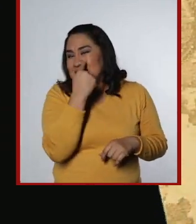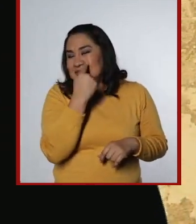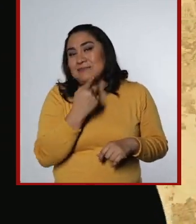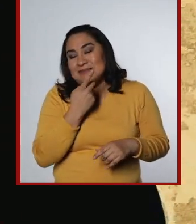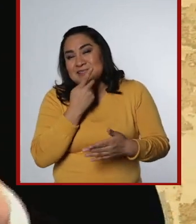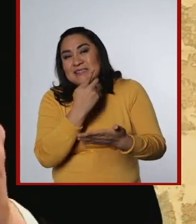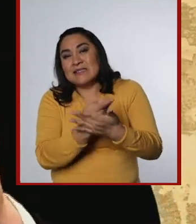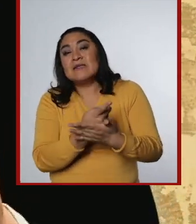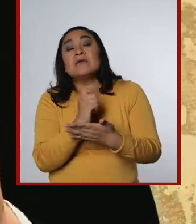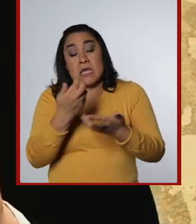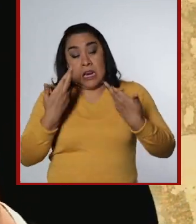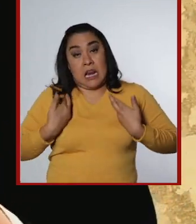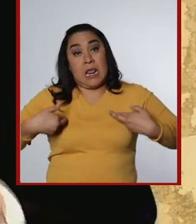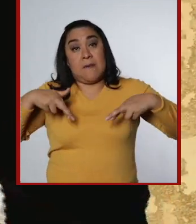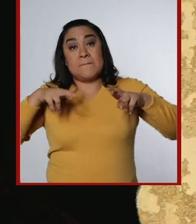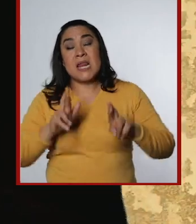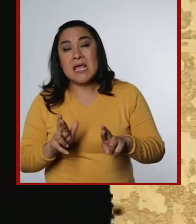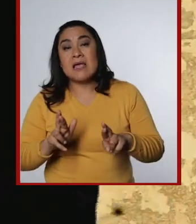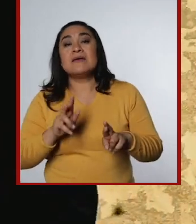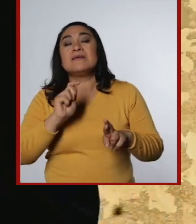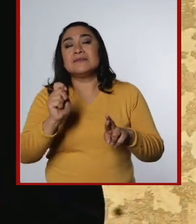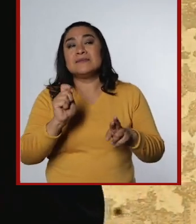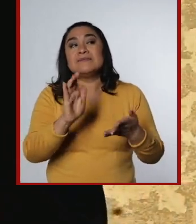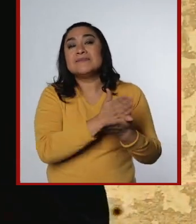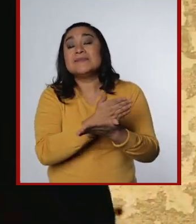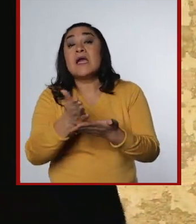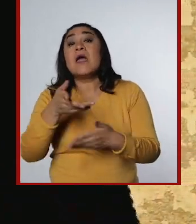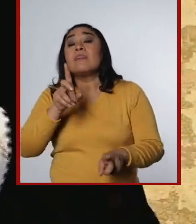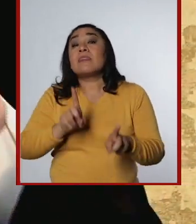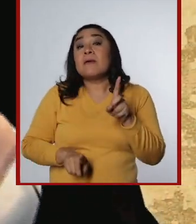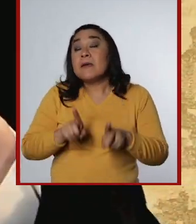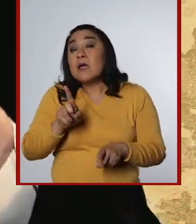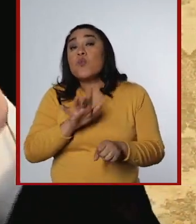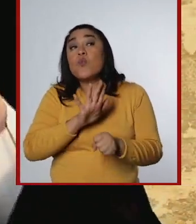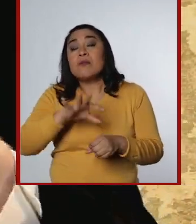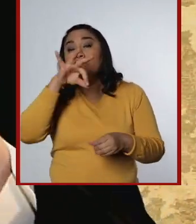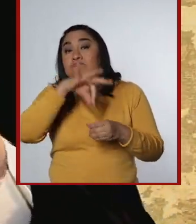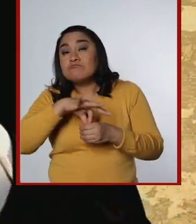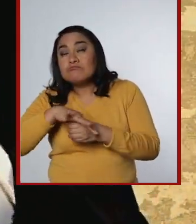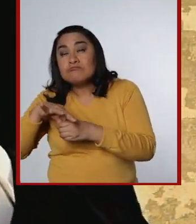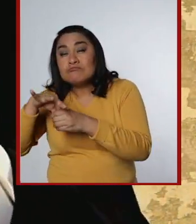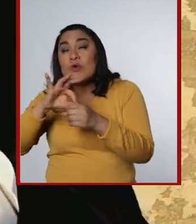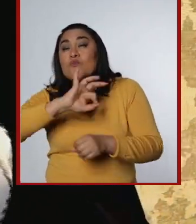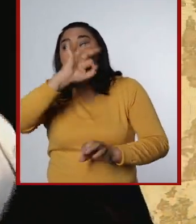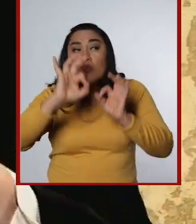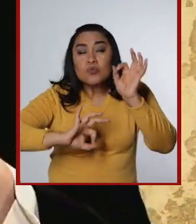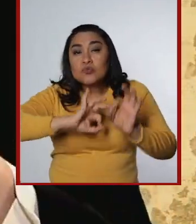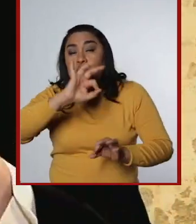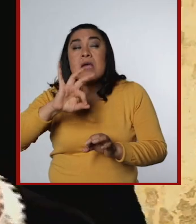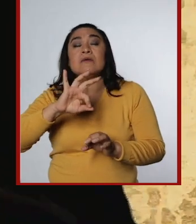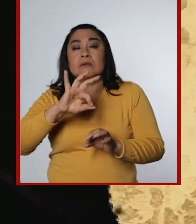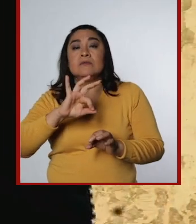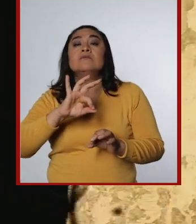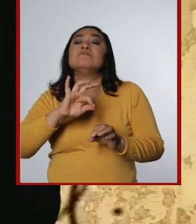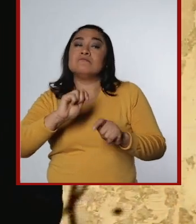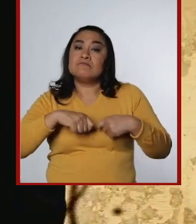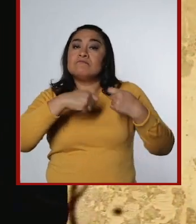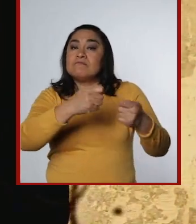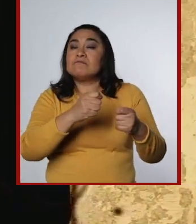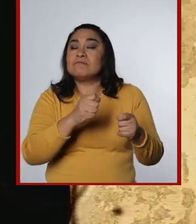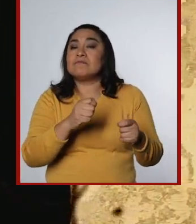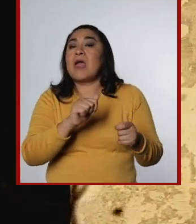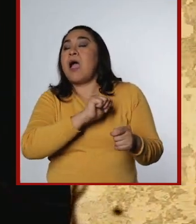un criterio, como su nombre lo indica, de representación proporcional. Dependiendo el número de votos, de porcentaje de votos, así